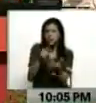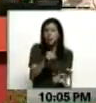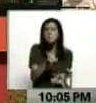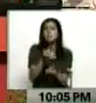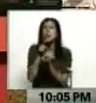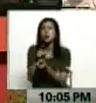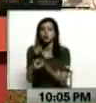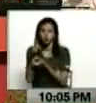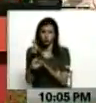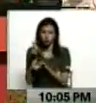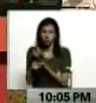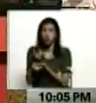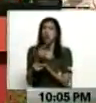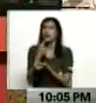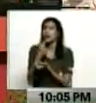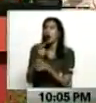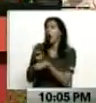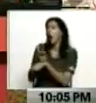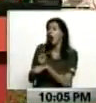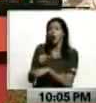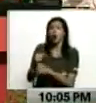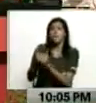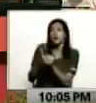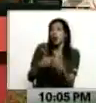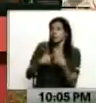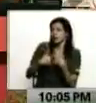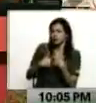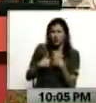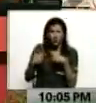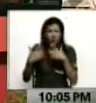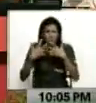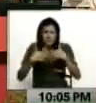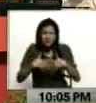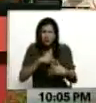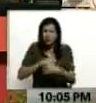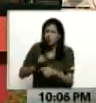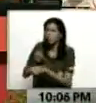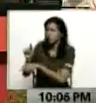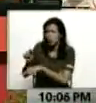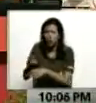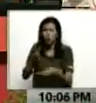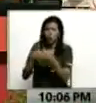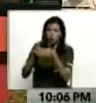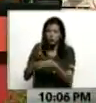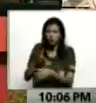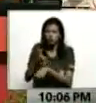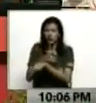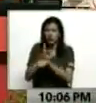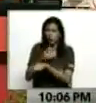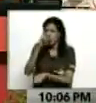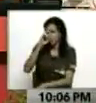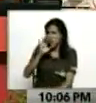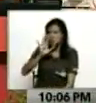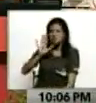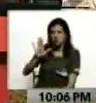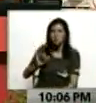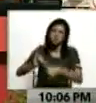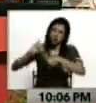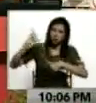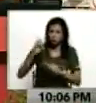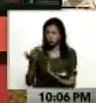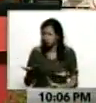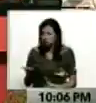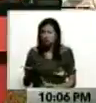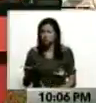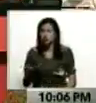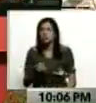completo después dice que son perseguidos pero amenaza al gobierno al un empresario porque ellos están acostumbrados a mandar aquí quién eran